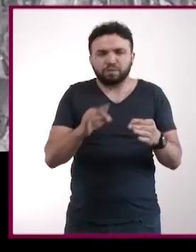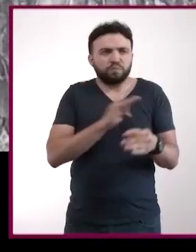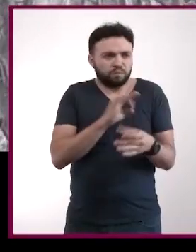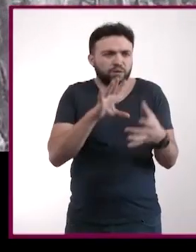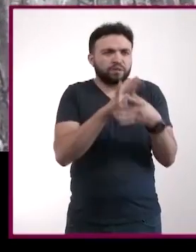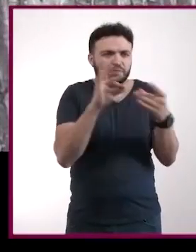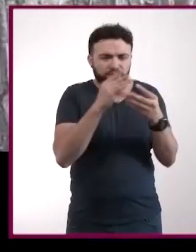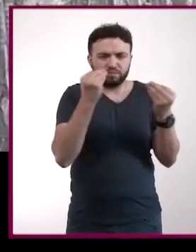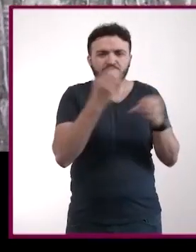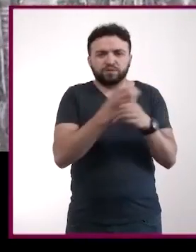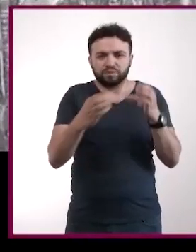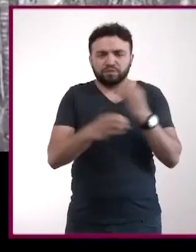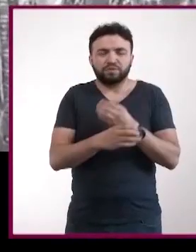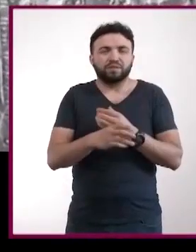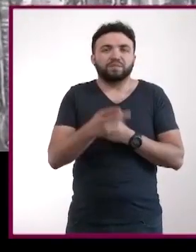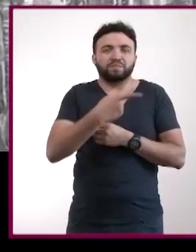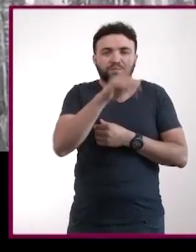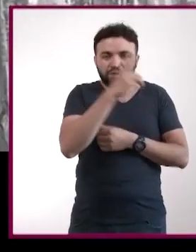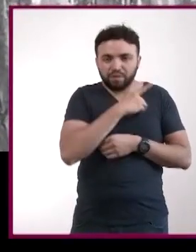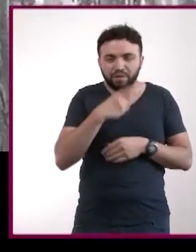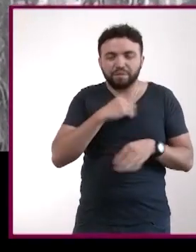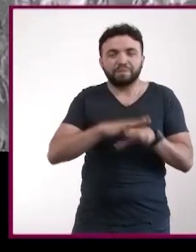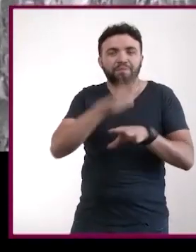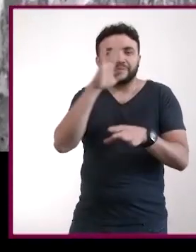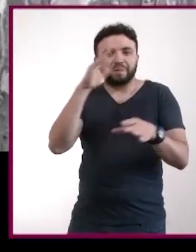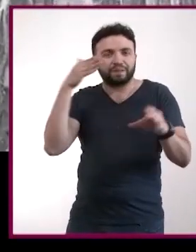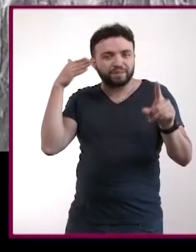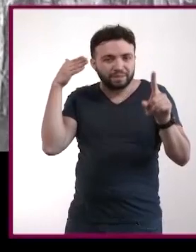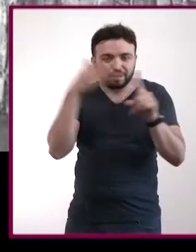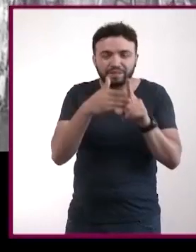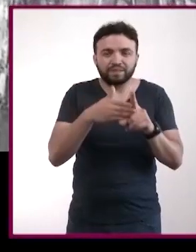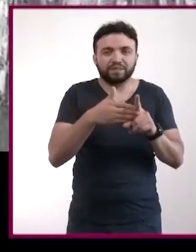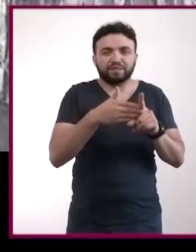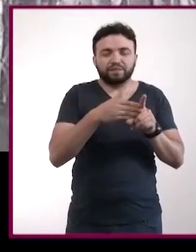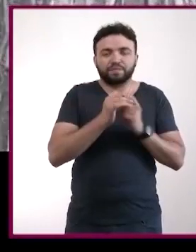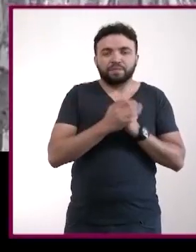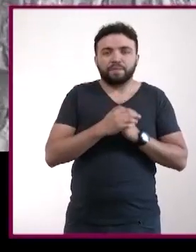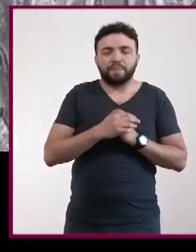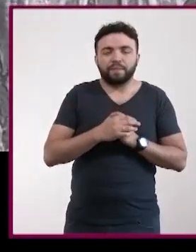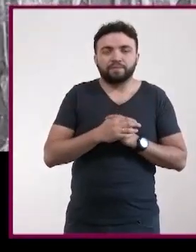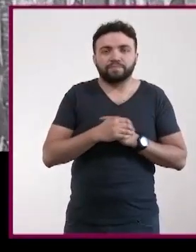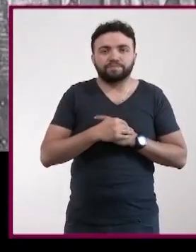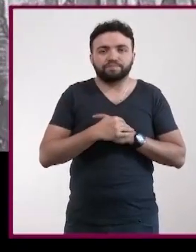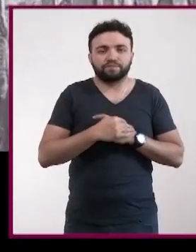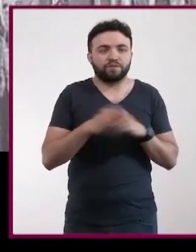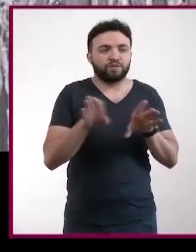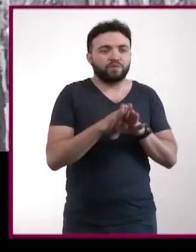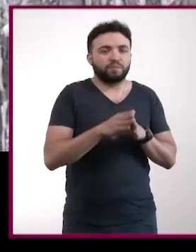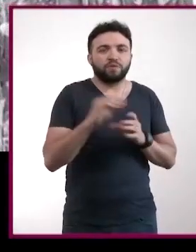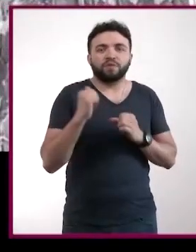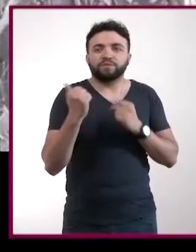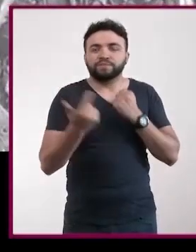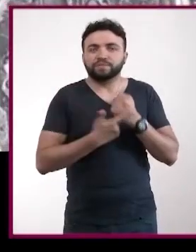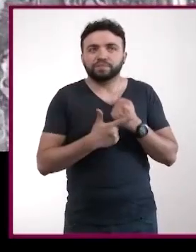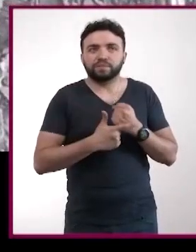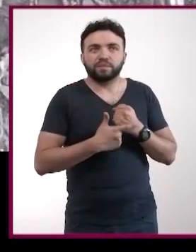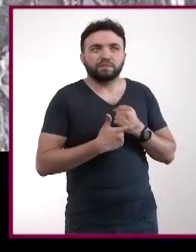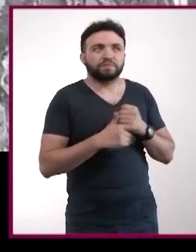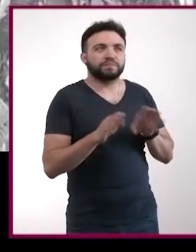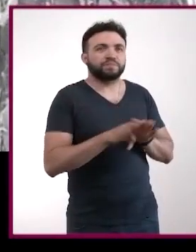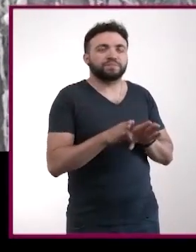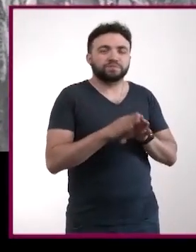¿no? De hecho, se explican. Pero que siempre exista algo misterioso, digamos.